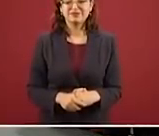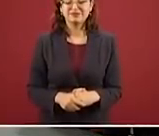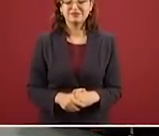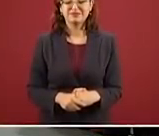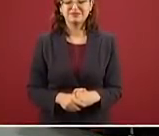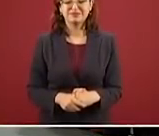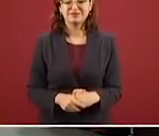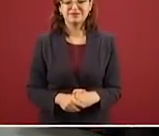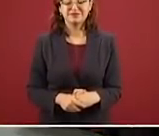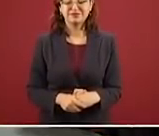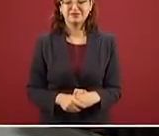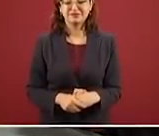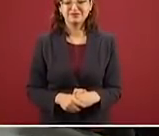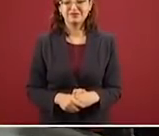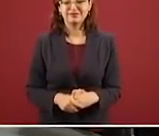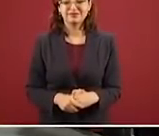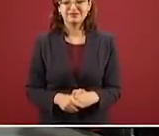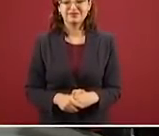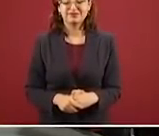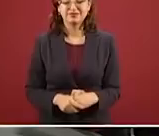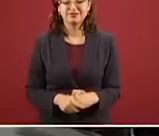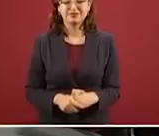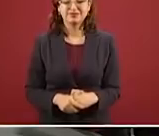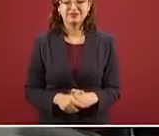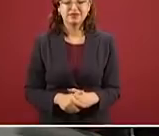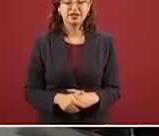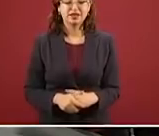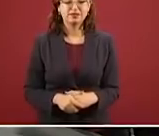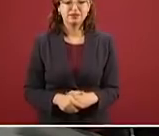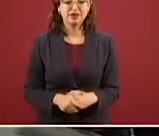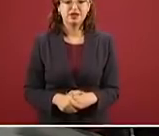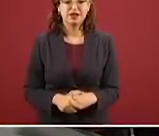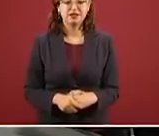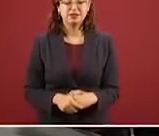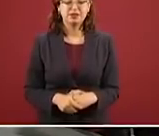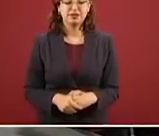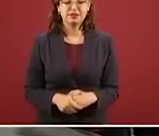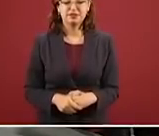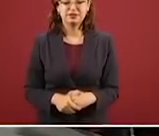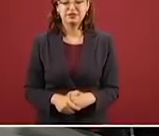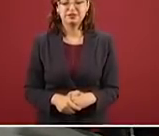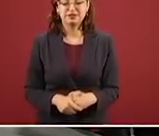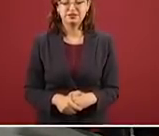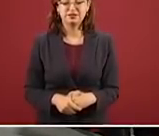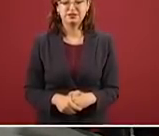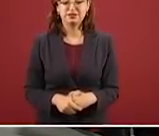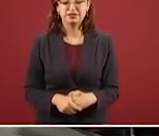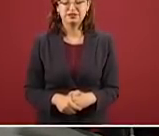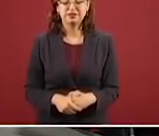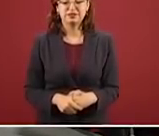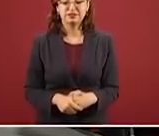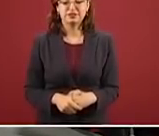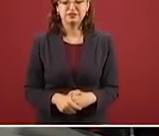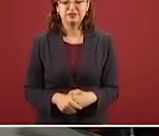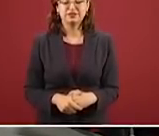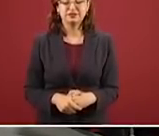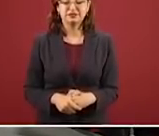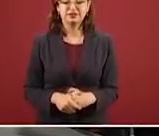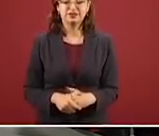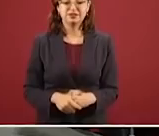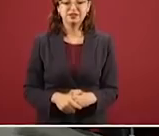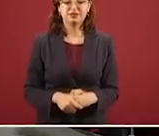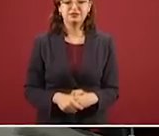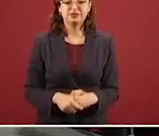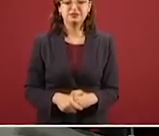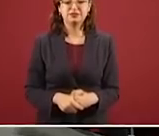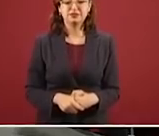Presidente, se ha reducido nada más. Si nos puede detallar de qué dependencias fue que se desviaron los 2,000 millones de pesos, fueron casi